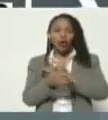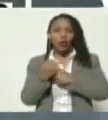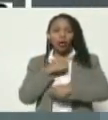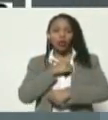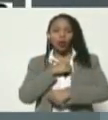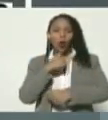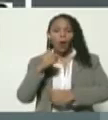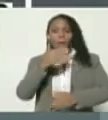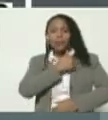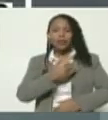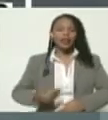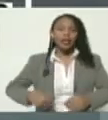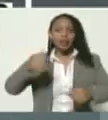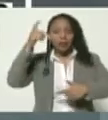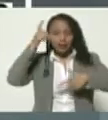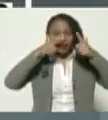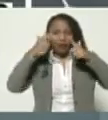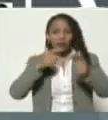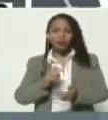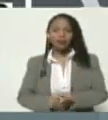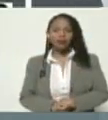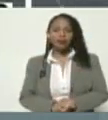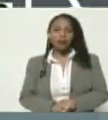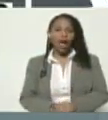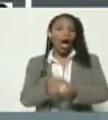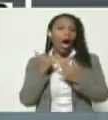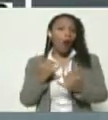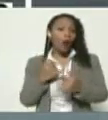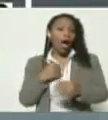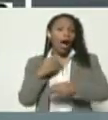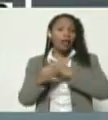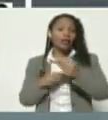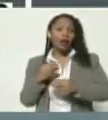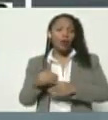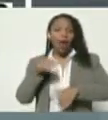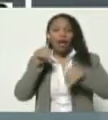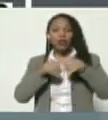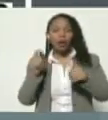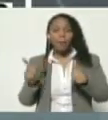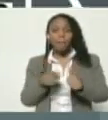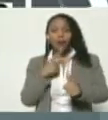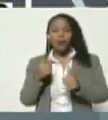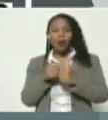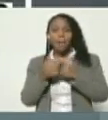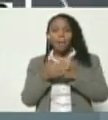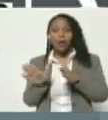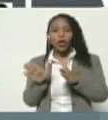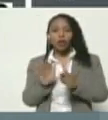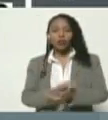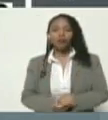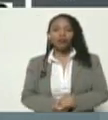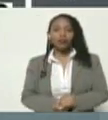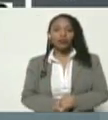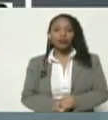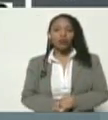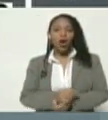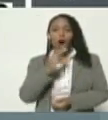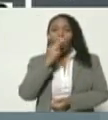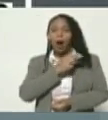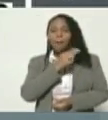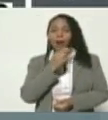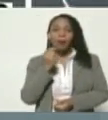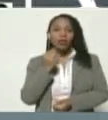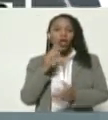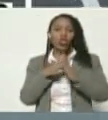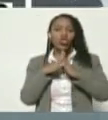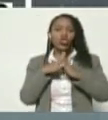comandante supremo Hugo Chávez. Ahora vamos a las elecciones primarias abiertas, con el compromiso